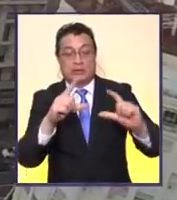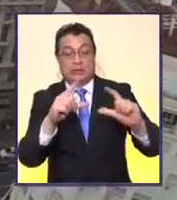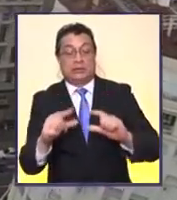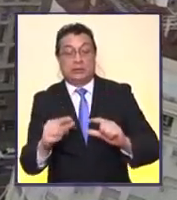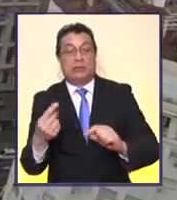moneda